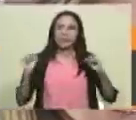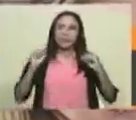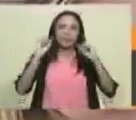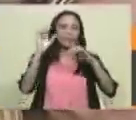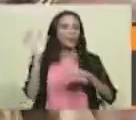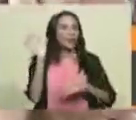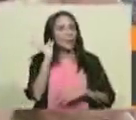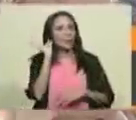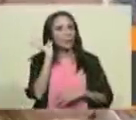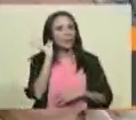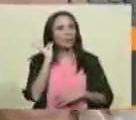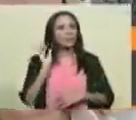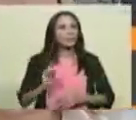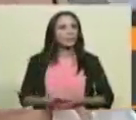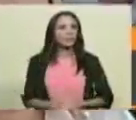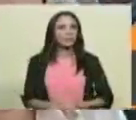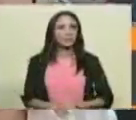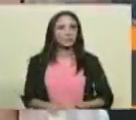viva una mujer!